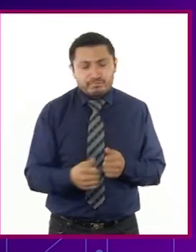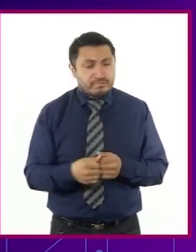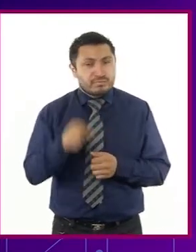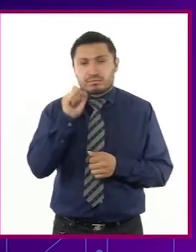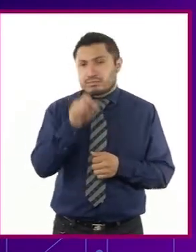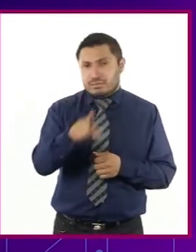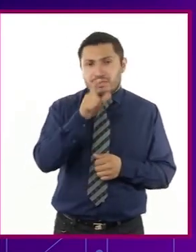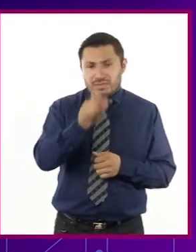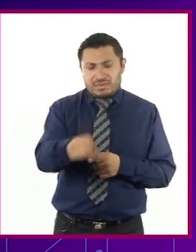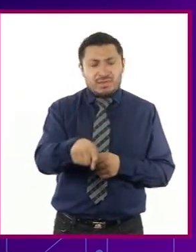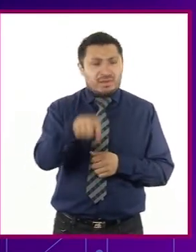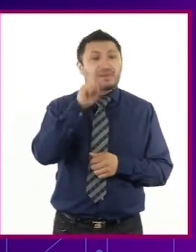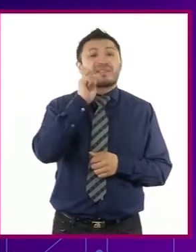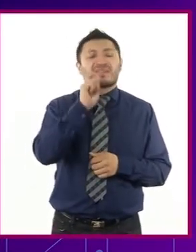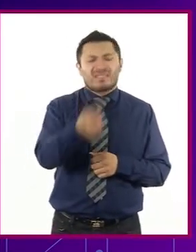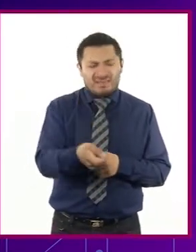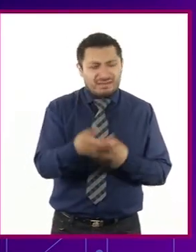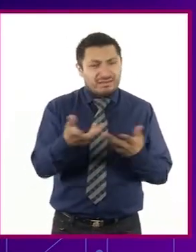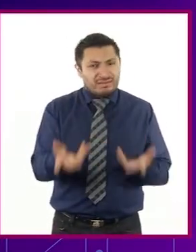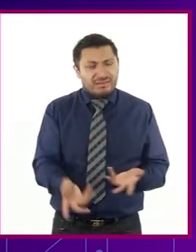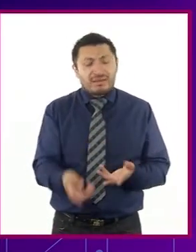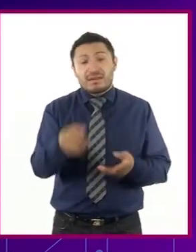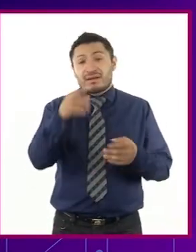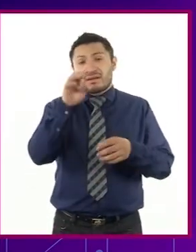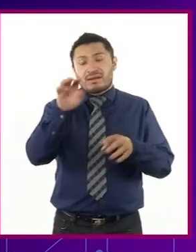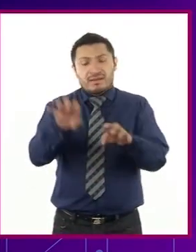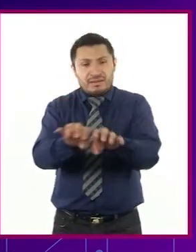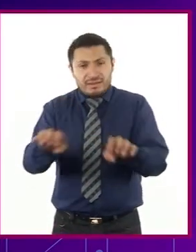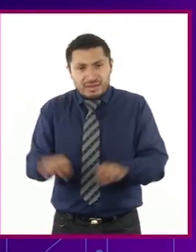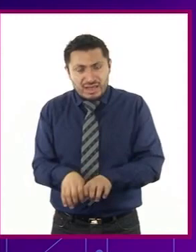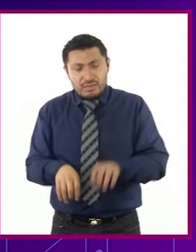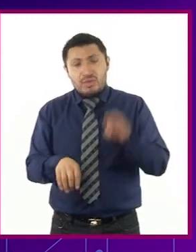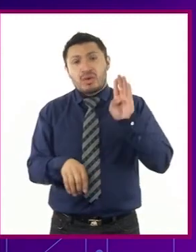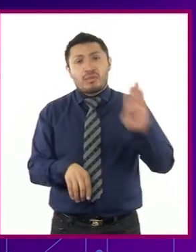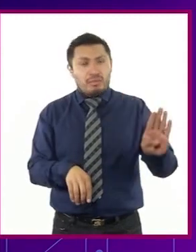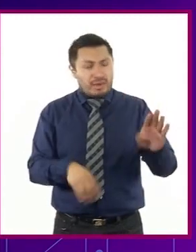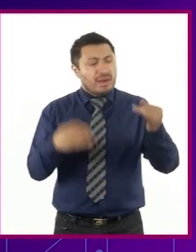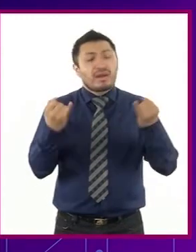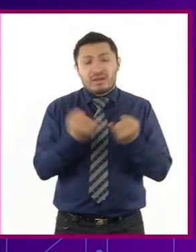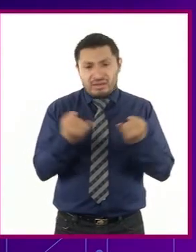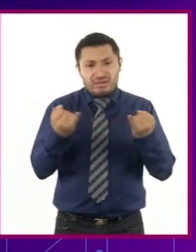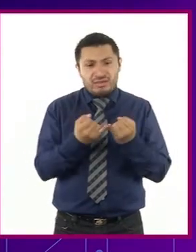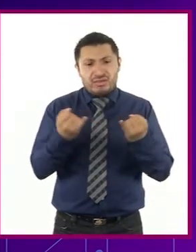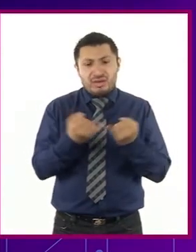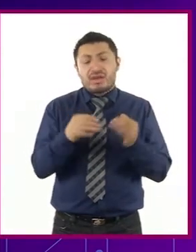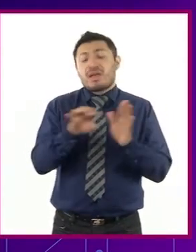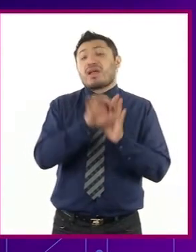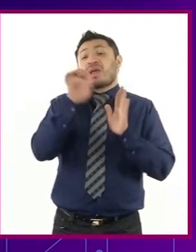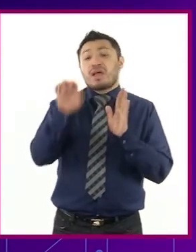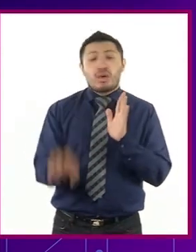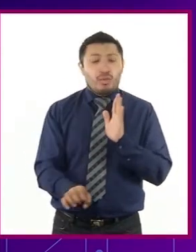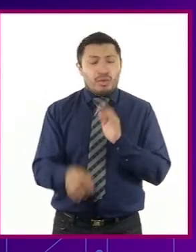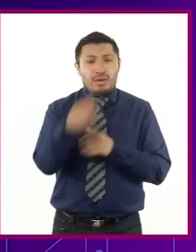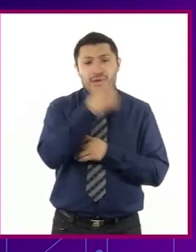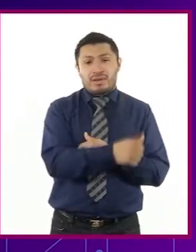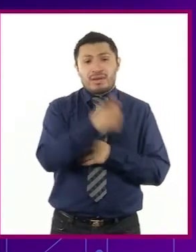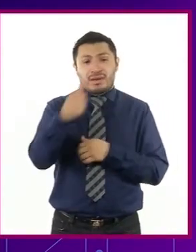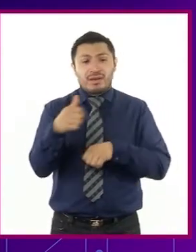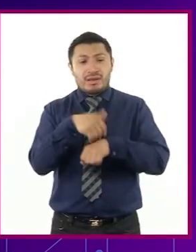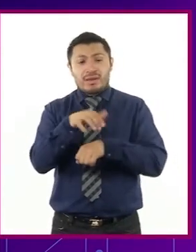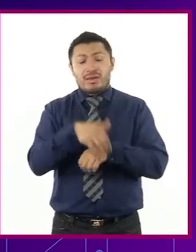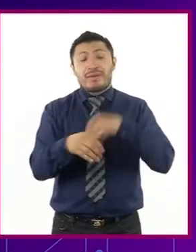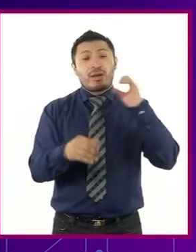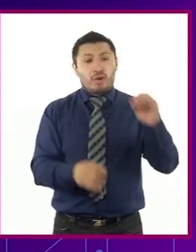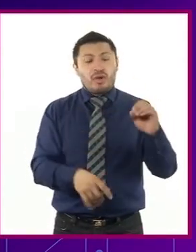mismo significado tienen los resultados de la tabla del conjunto de datos B. Por ejemplo, cada número 0 significa